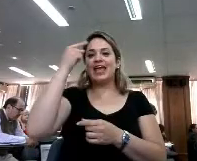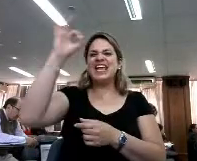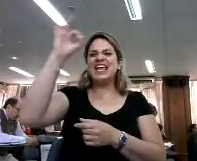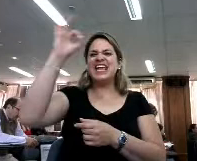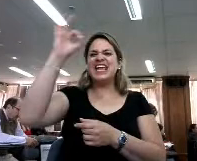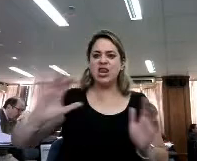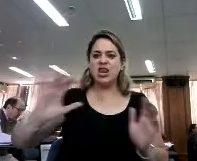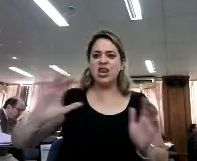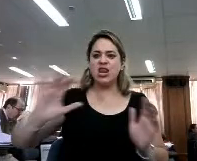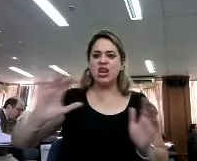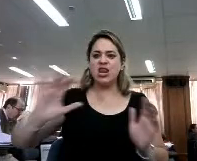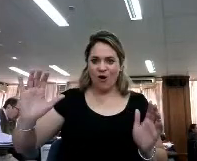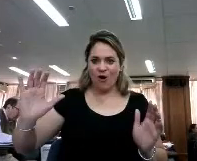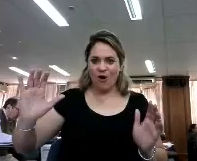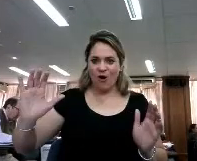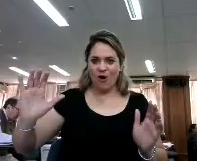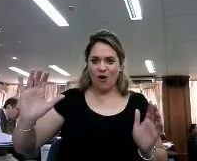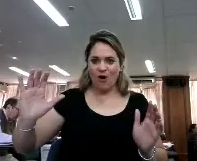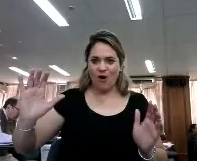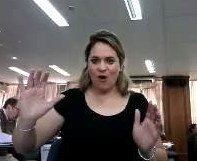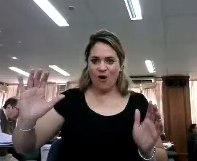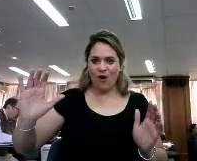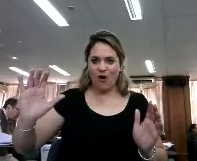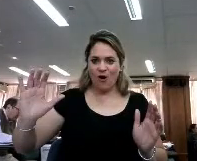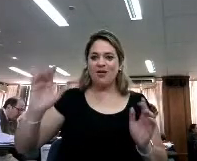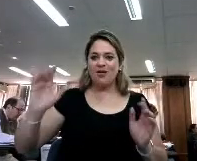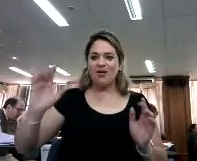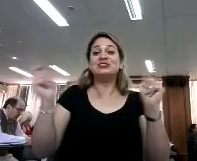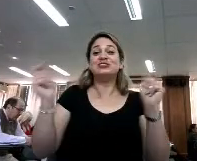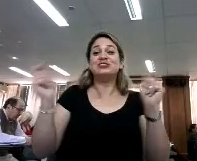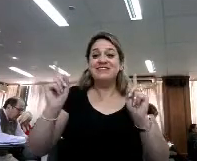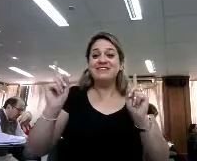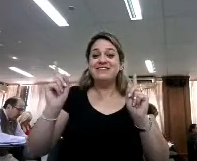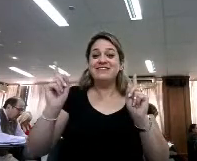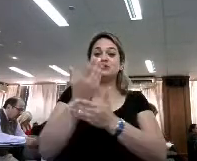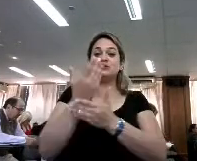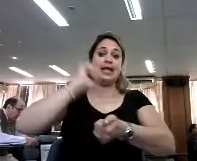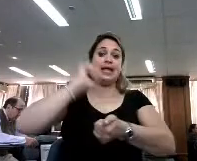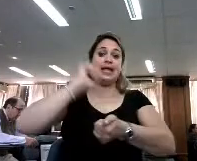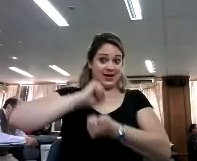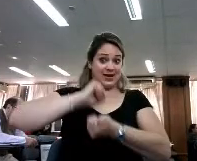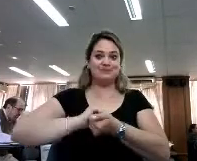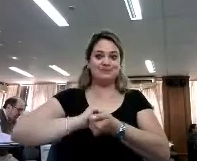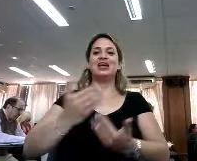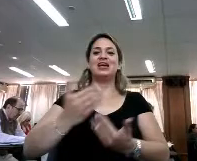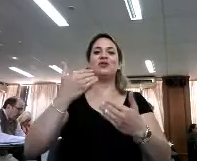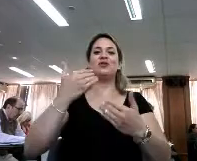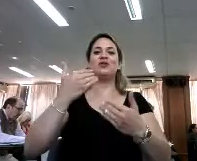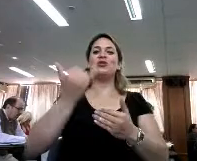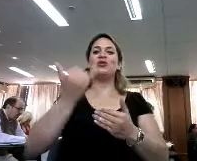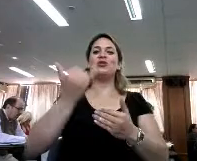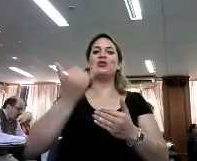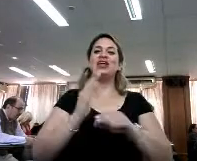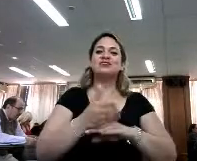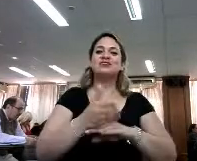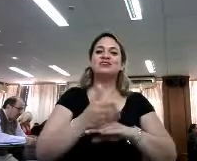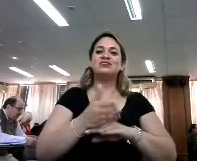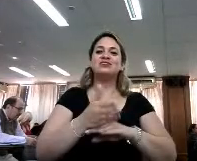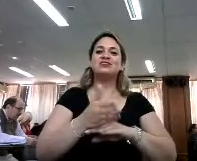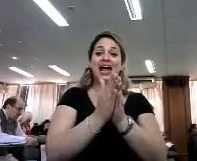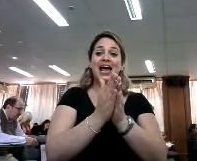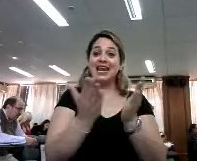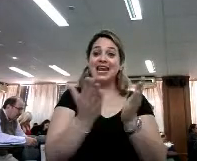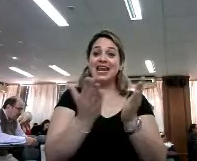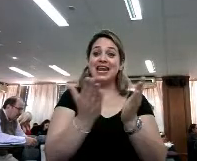allí no se agotan. Y entonces cuando nace la imprenta y nos permite acceder a la obra